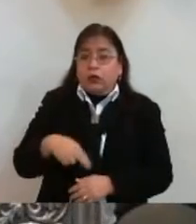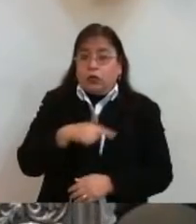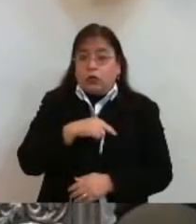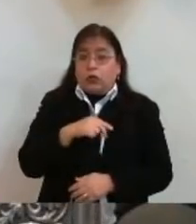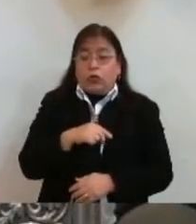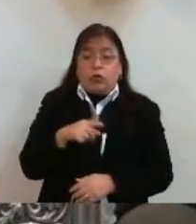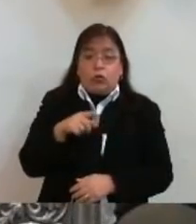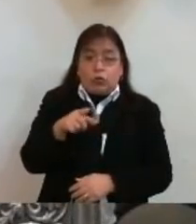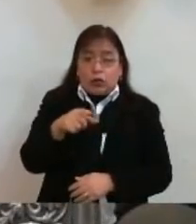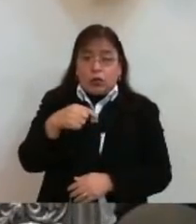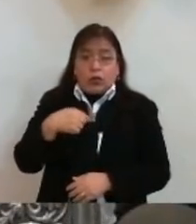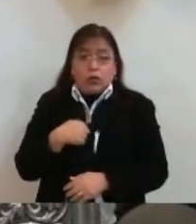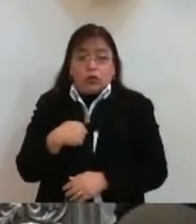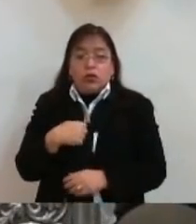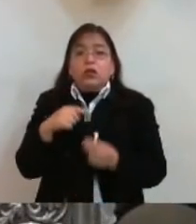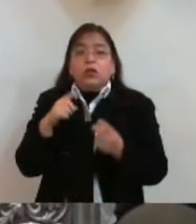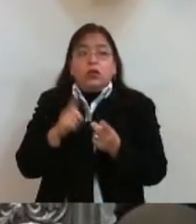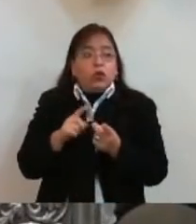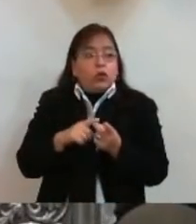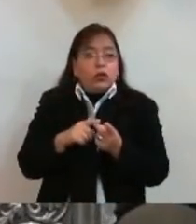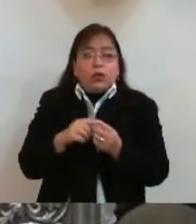a dónde vamos.